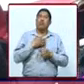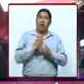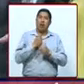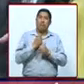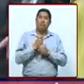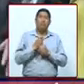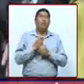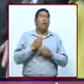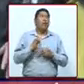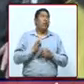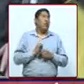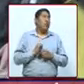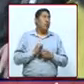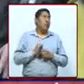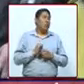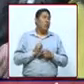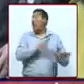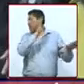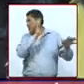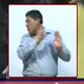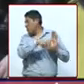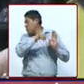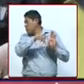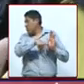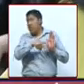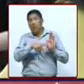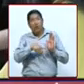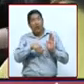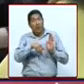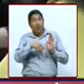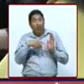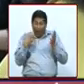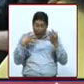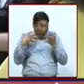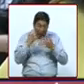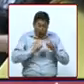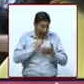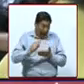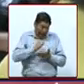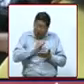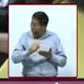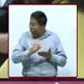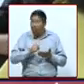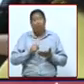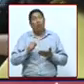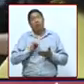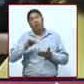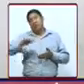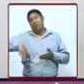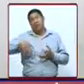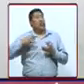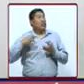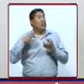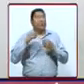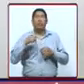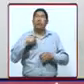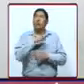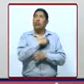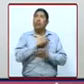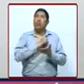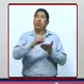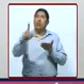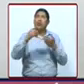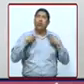tarea. Yo, digamos, lo dejo todo para última hora. Al final termino mal o no la presento y me genera mucho estrés. Aprendimos sobre los